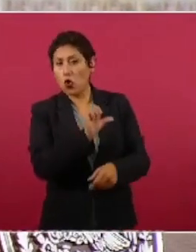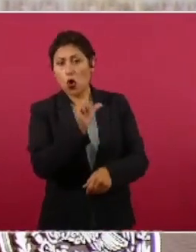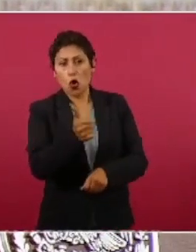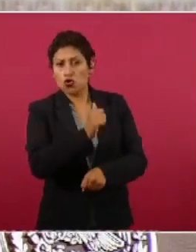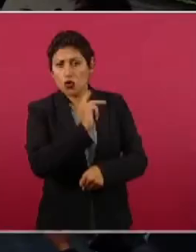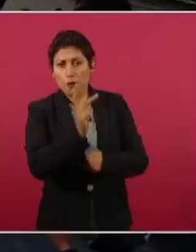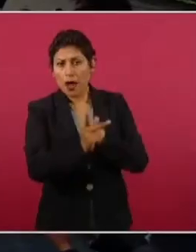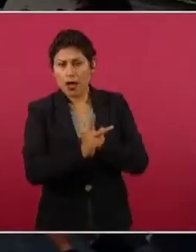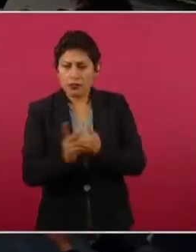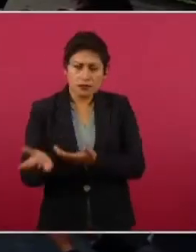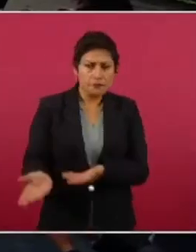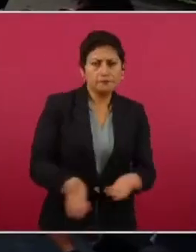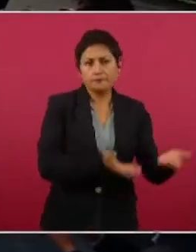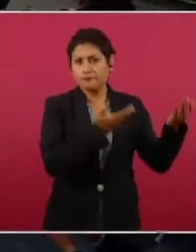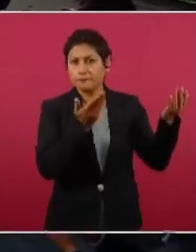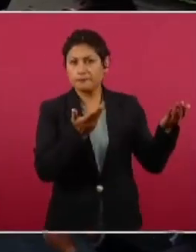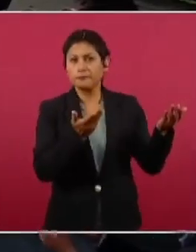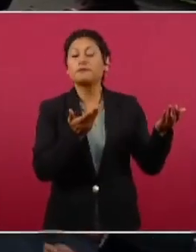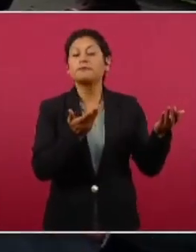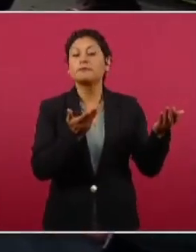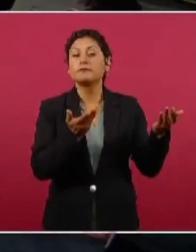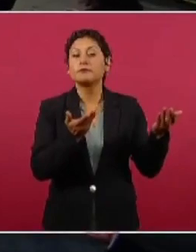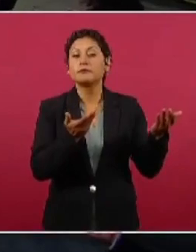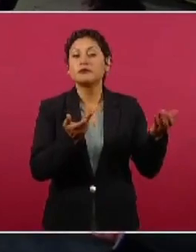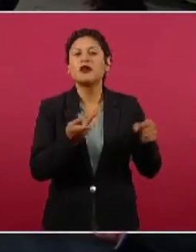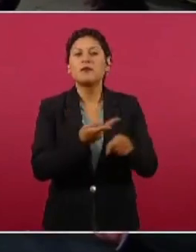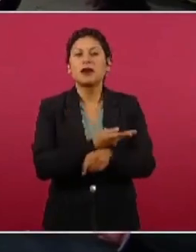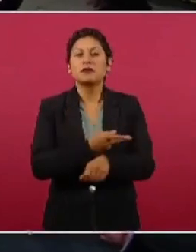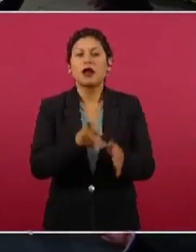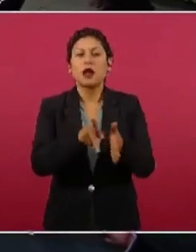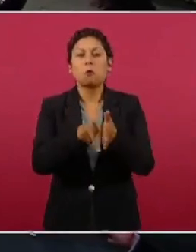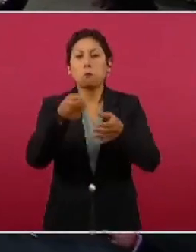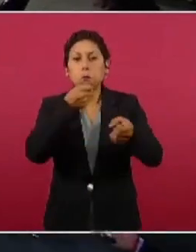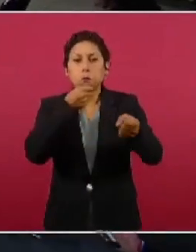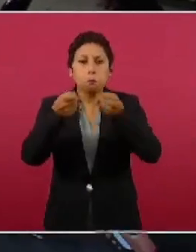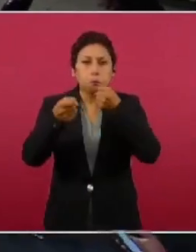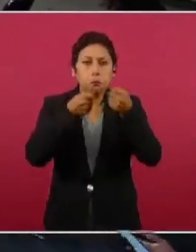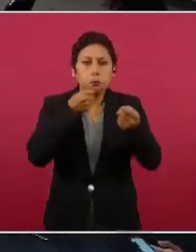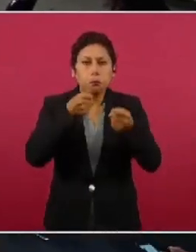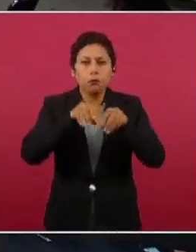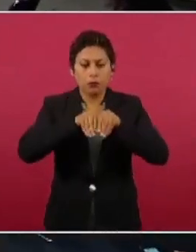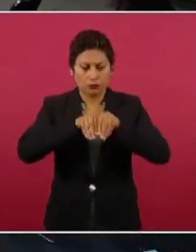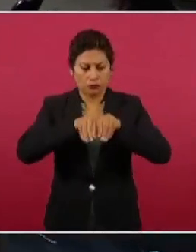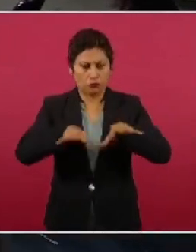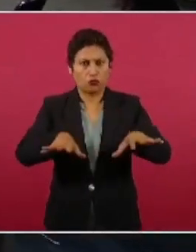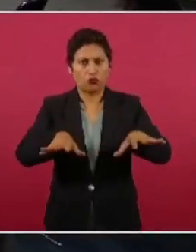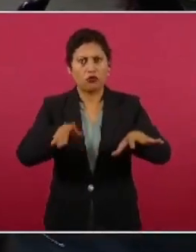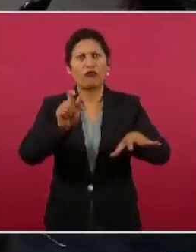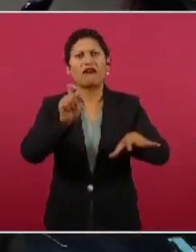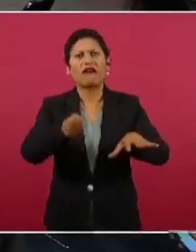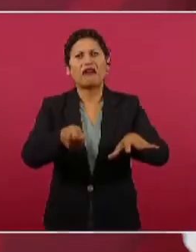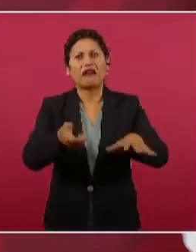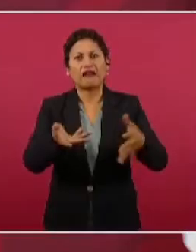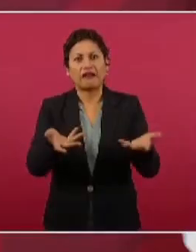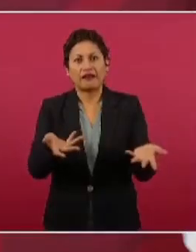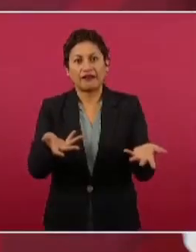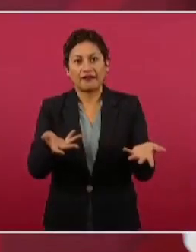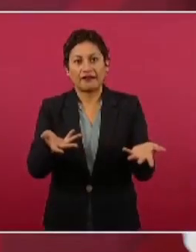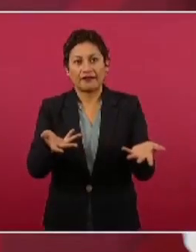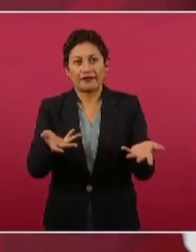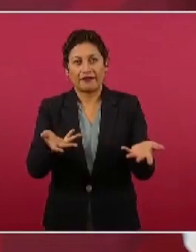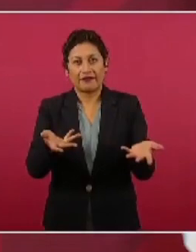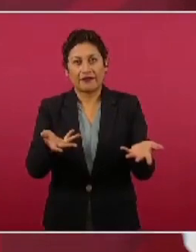¿Qué pasa en los medios después de tanto poder de Calles?